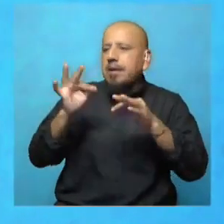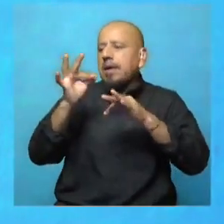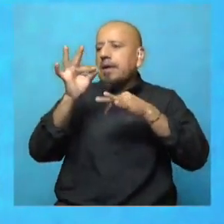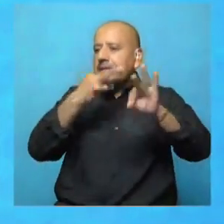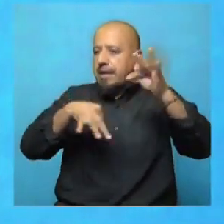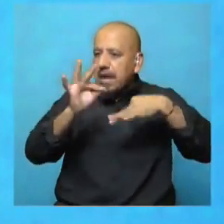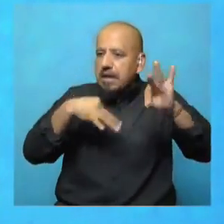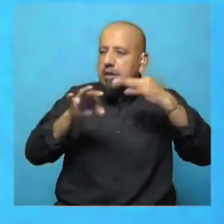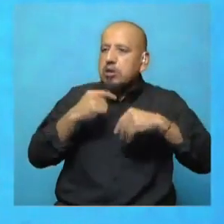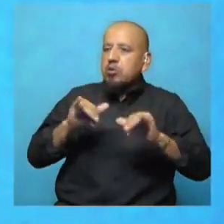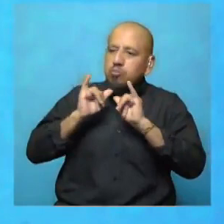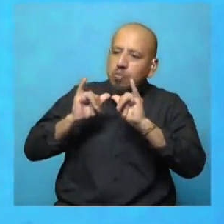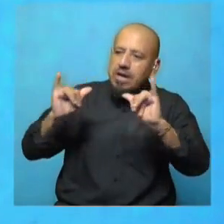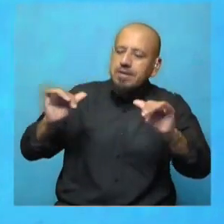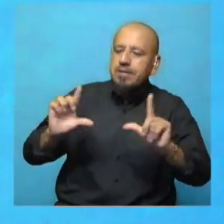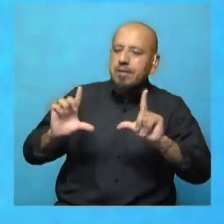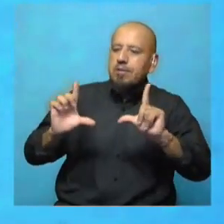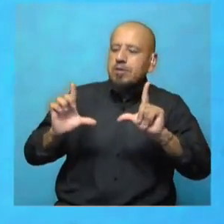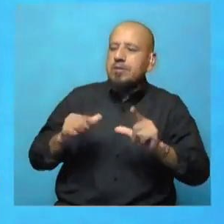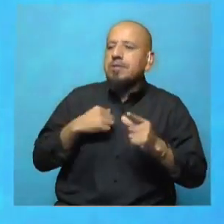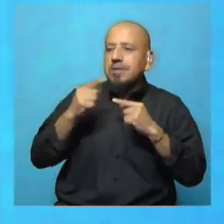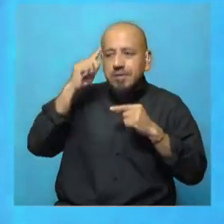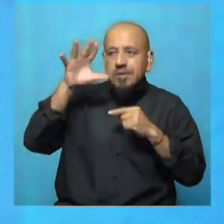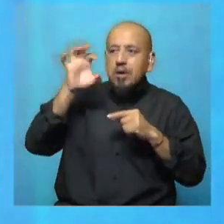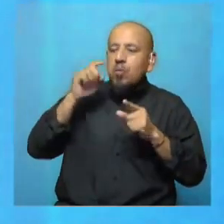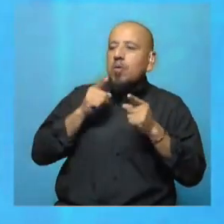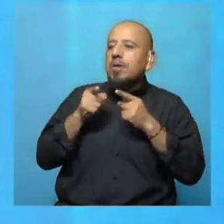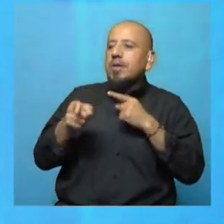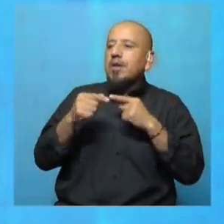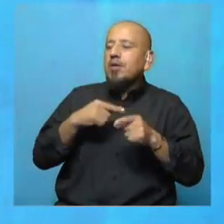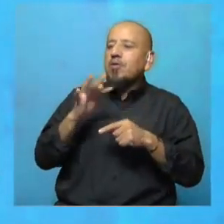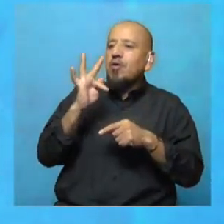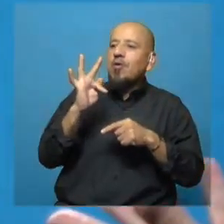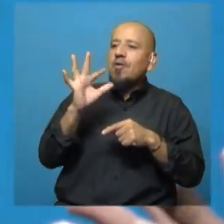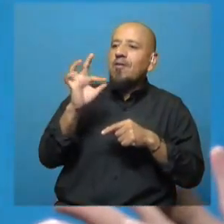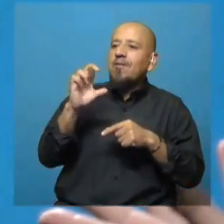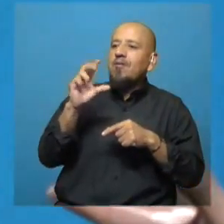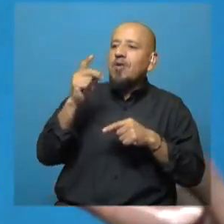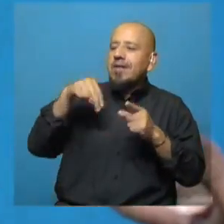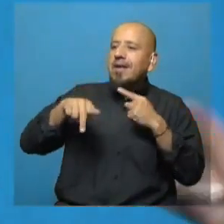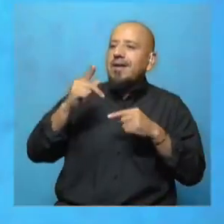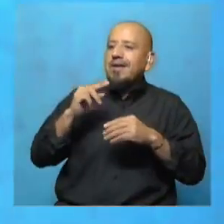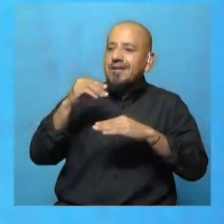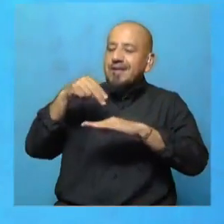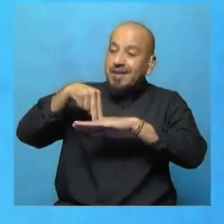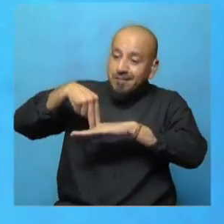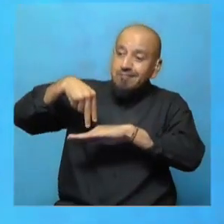avisos publicidades también mucha gente se acuerdan con forlán en el ascensor